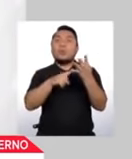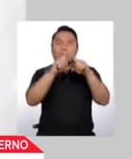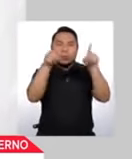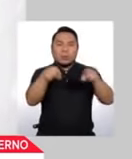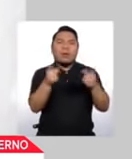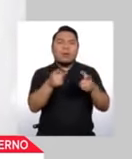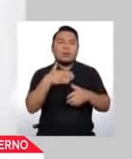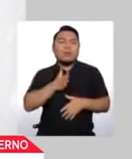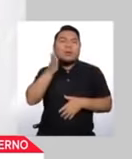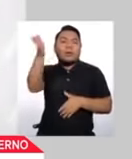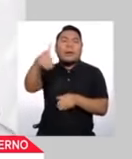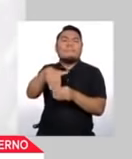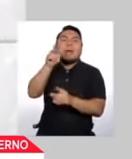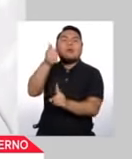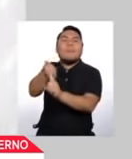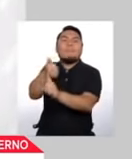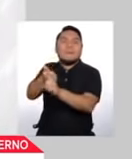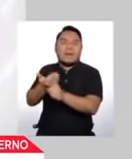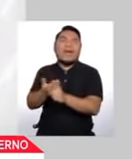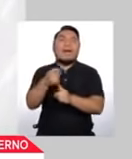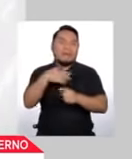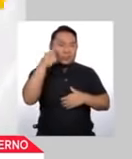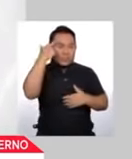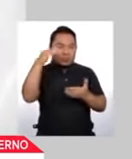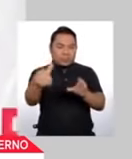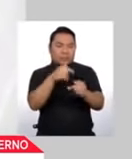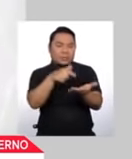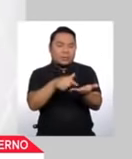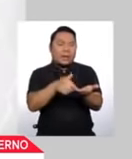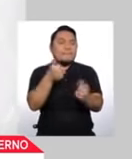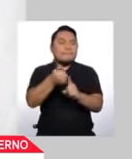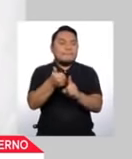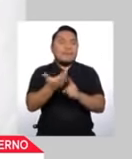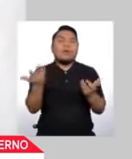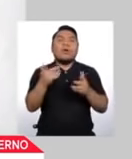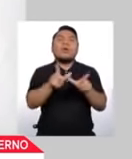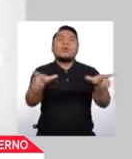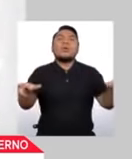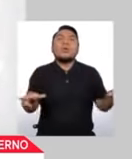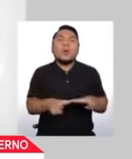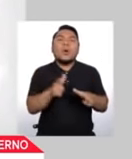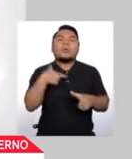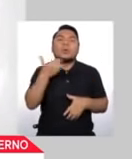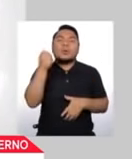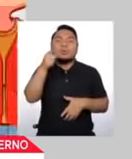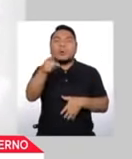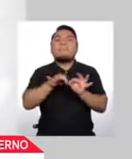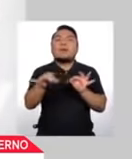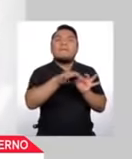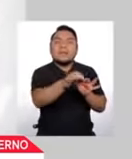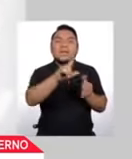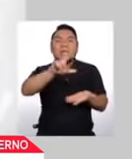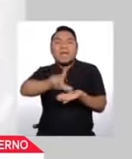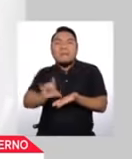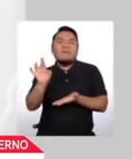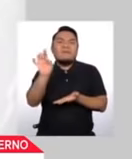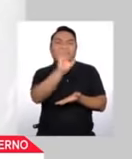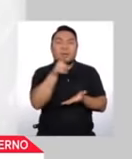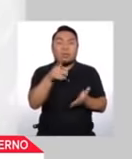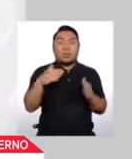en ventanilla. En este caso, podrás escoger tú mismo el departamento, provincia y distrito más cercano, además de la agencia del